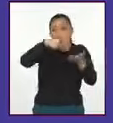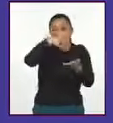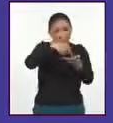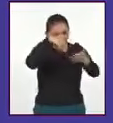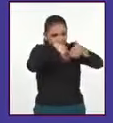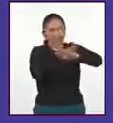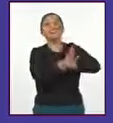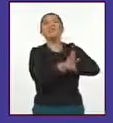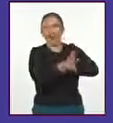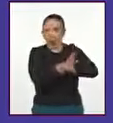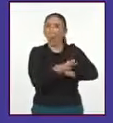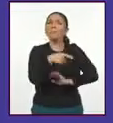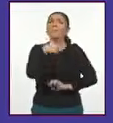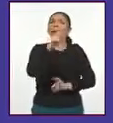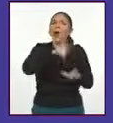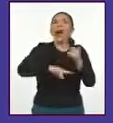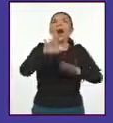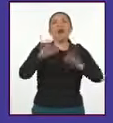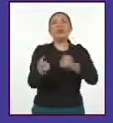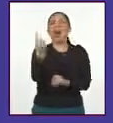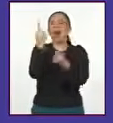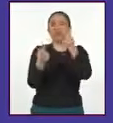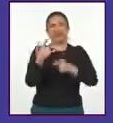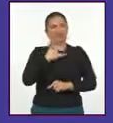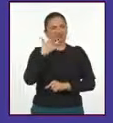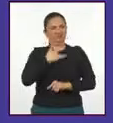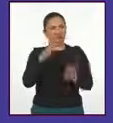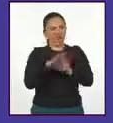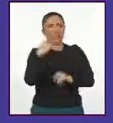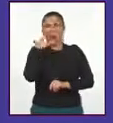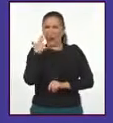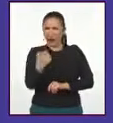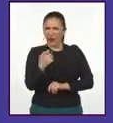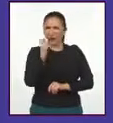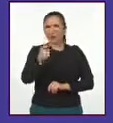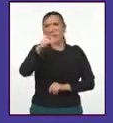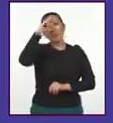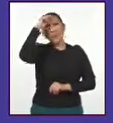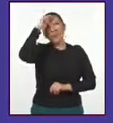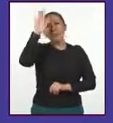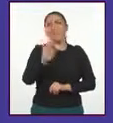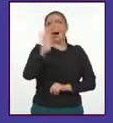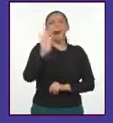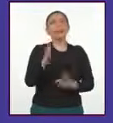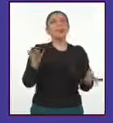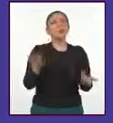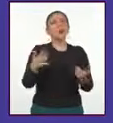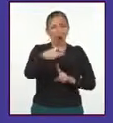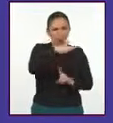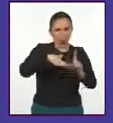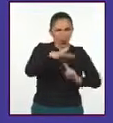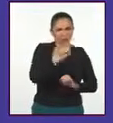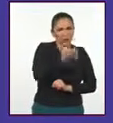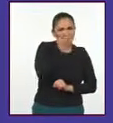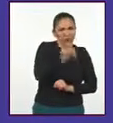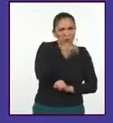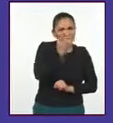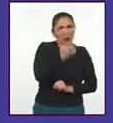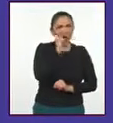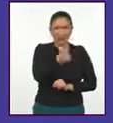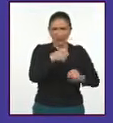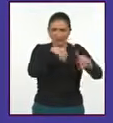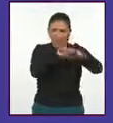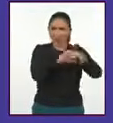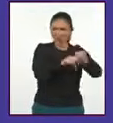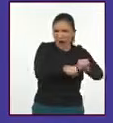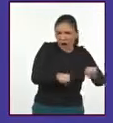algo que a lo mejor a algunos les sonará un poco extraño, que se llega a tener la noción como pensar contexto escolar es un aula, es